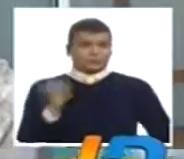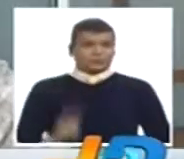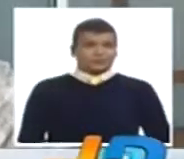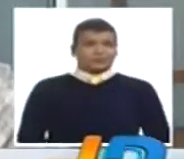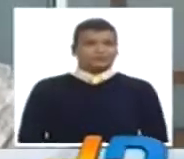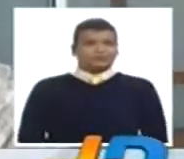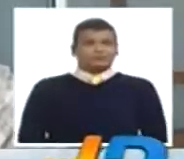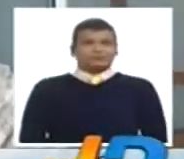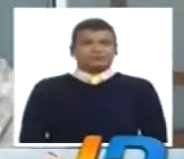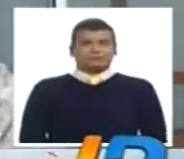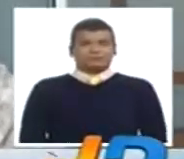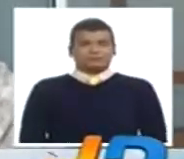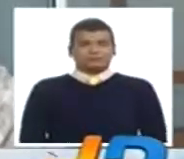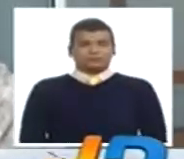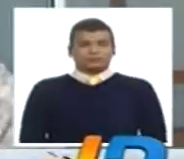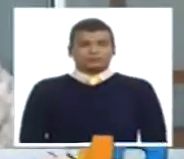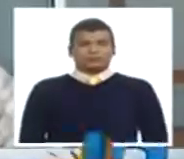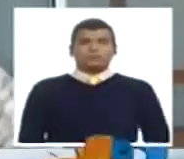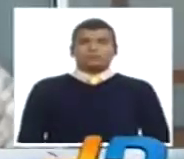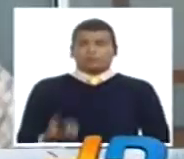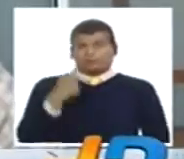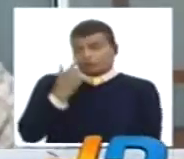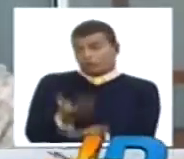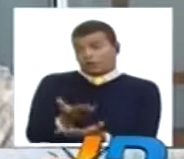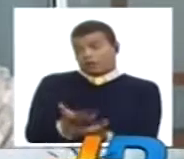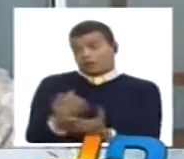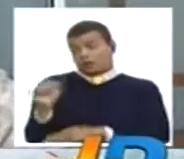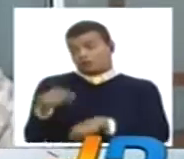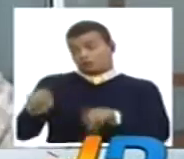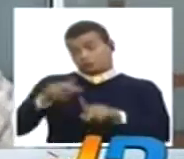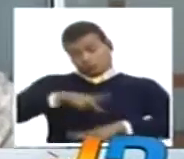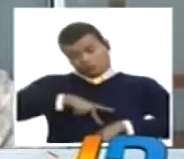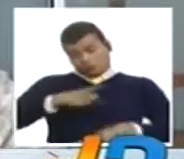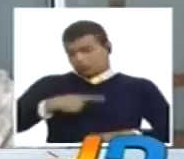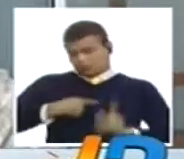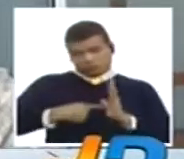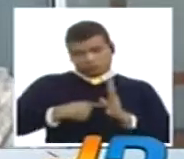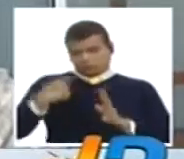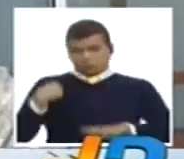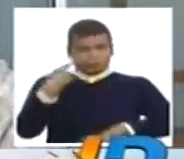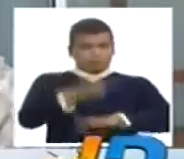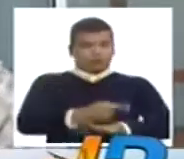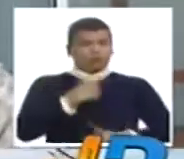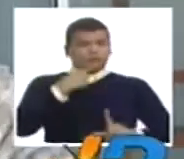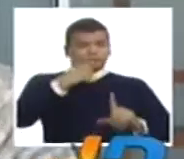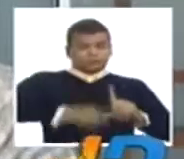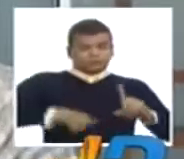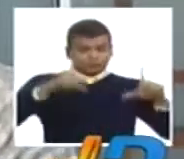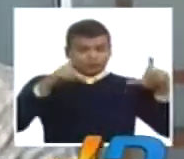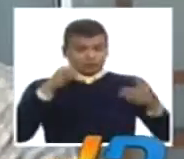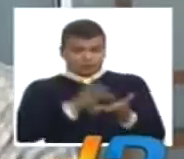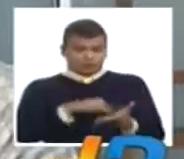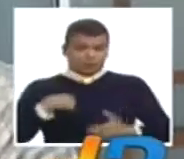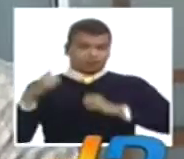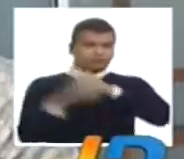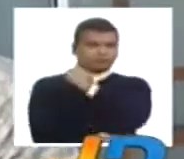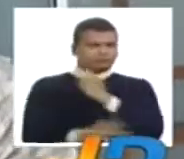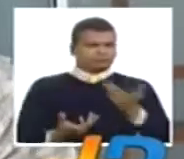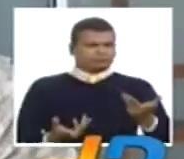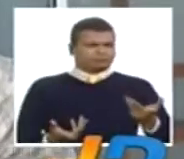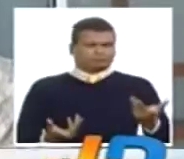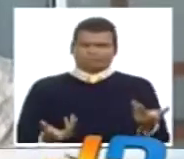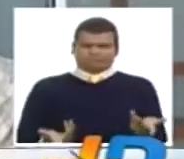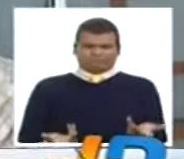del hecho de que porque el vehículo se encontraba a nombre de él, entonces automáticamente vamos a entender que él conducía el vehículo,